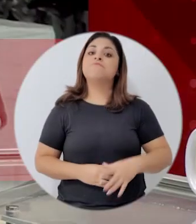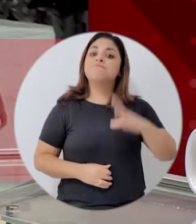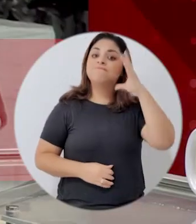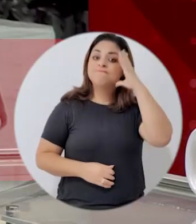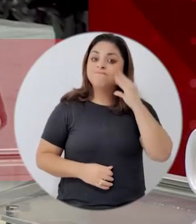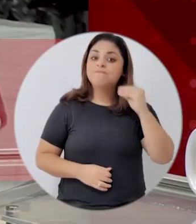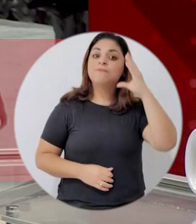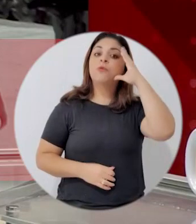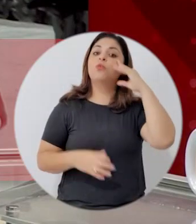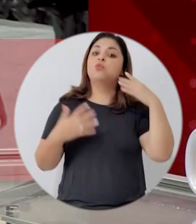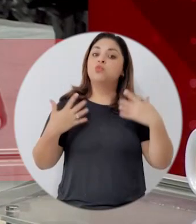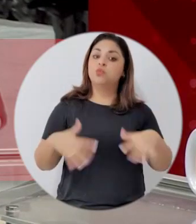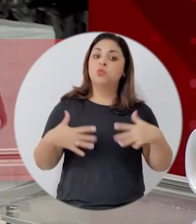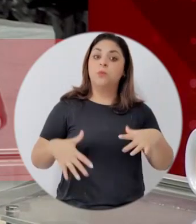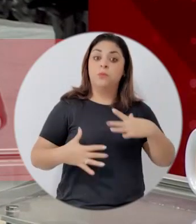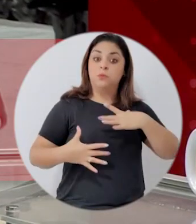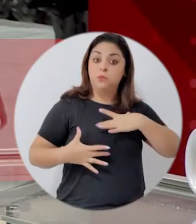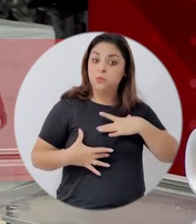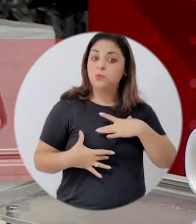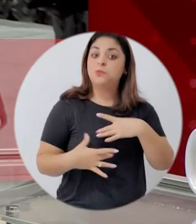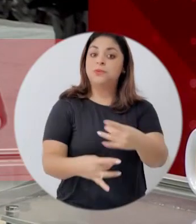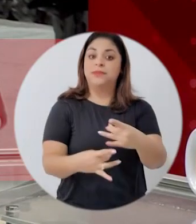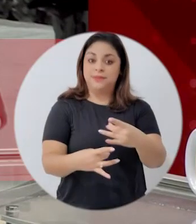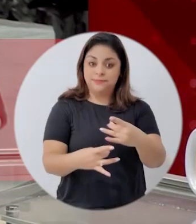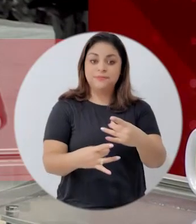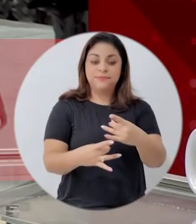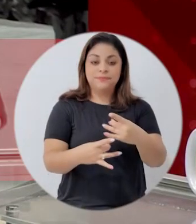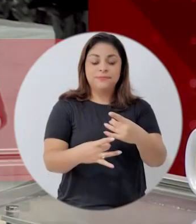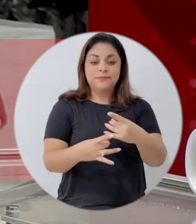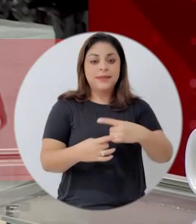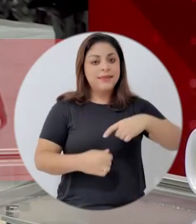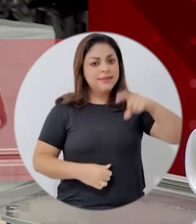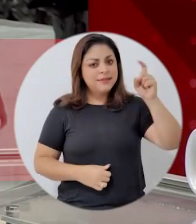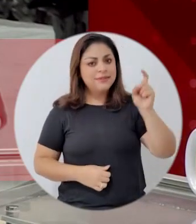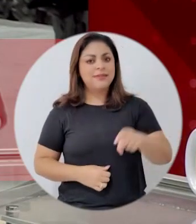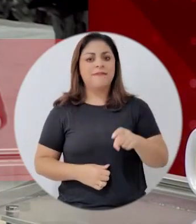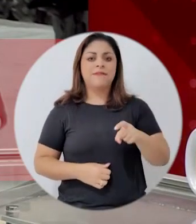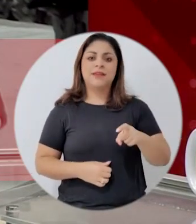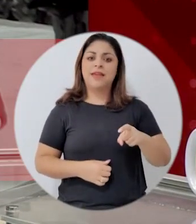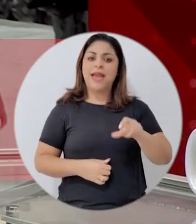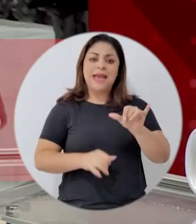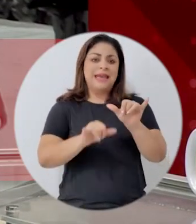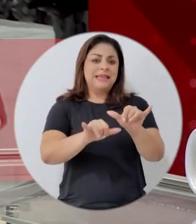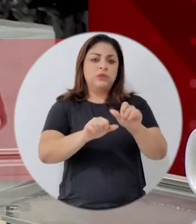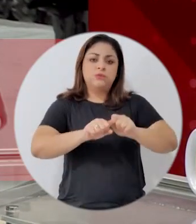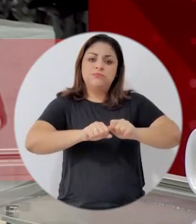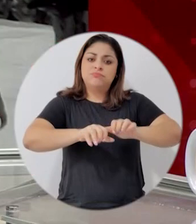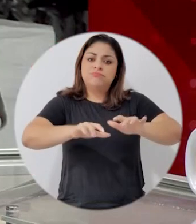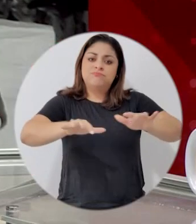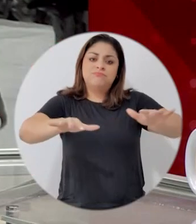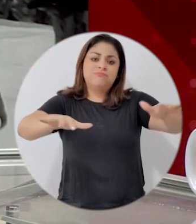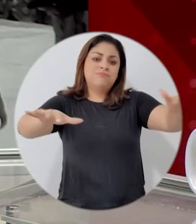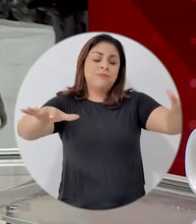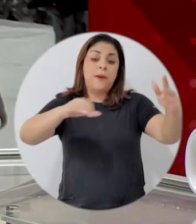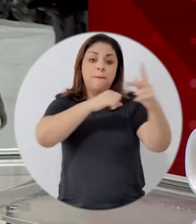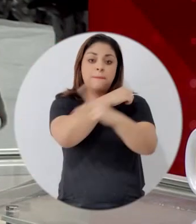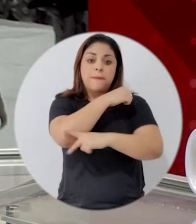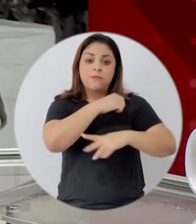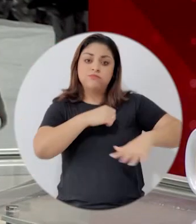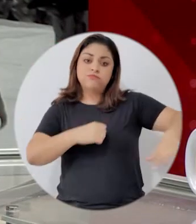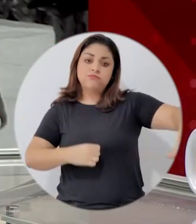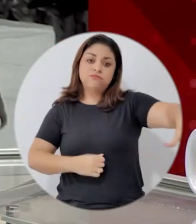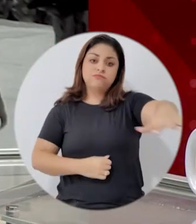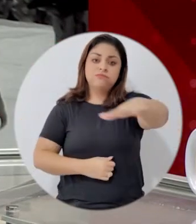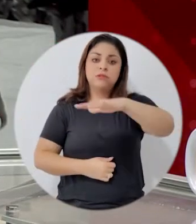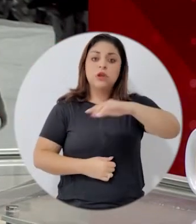Una experiencia bastante interesante y que además debería extenderse a todo el Estado. Sé que